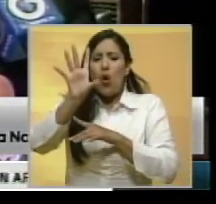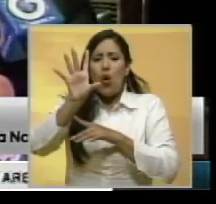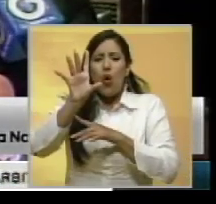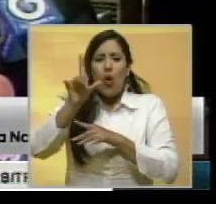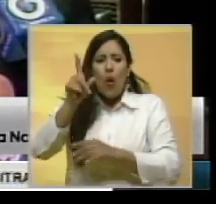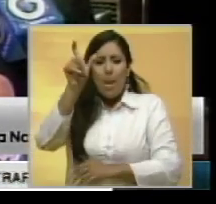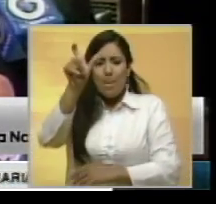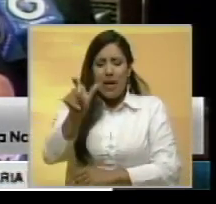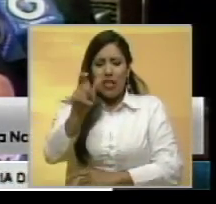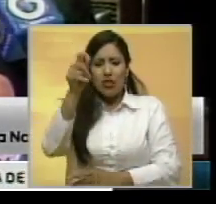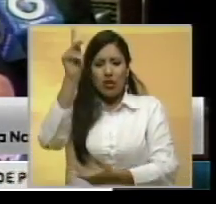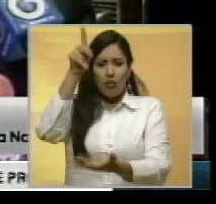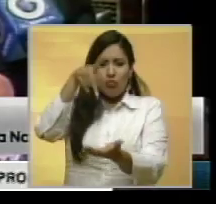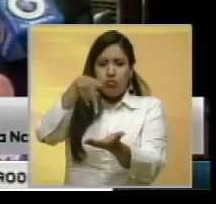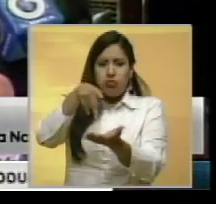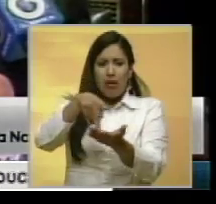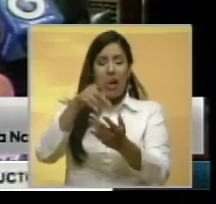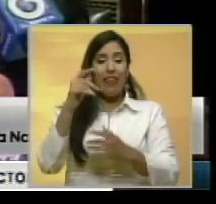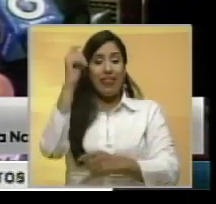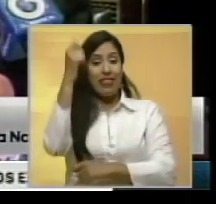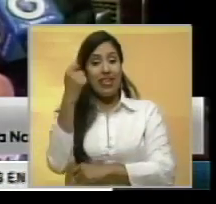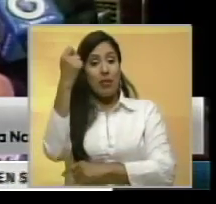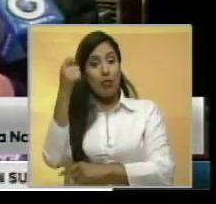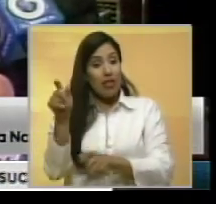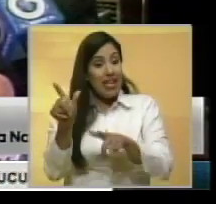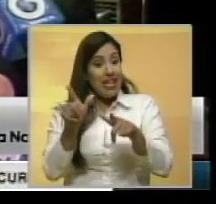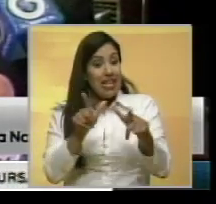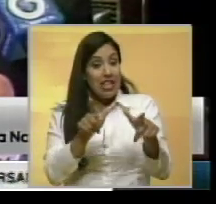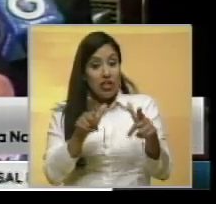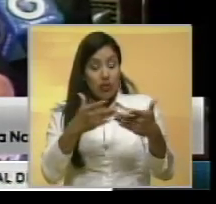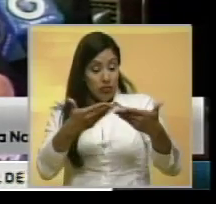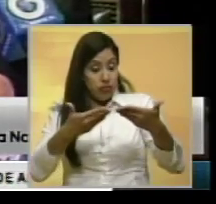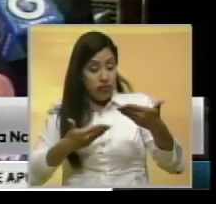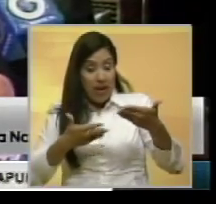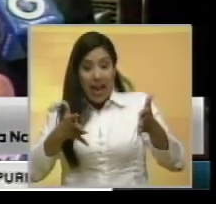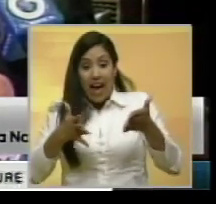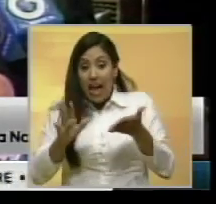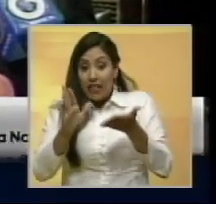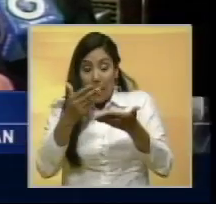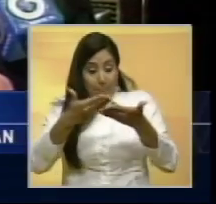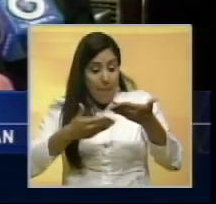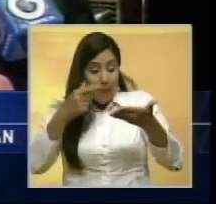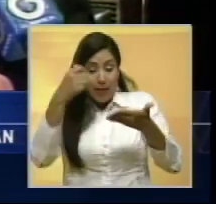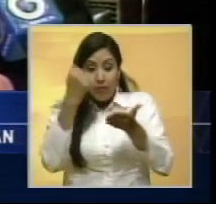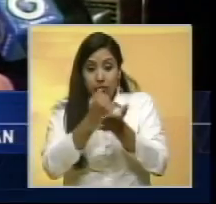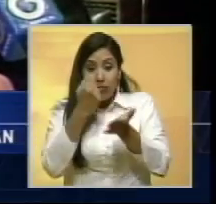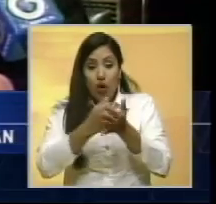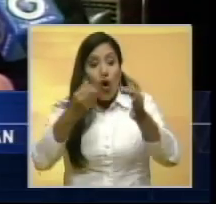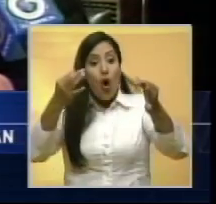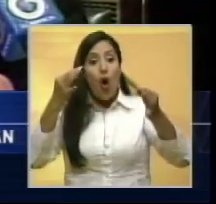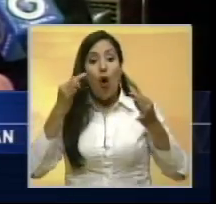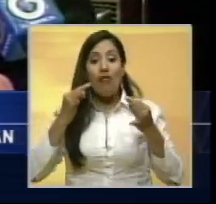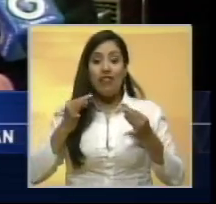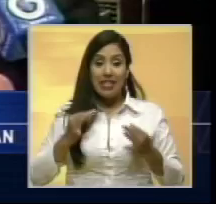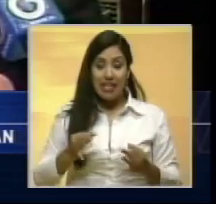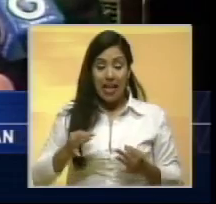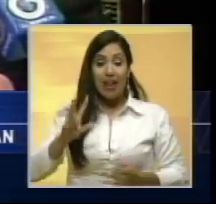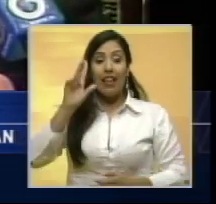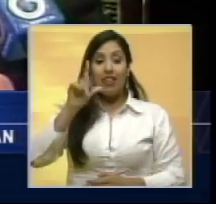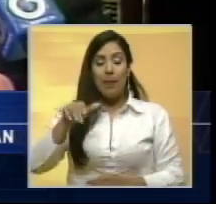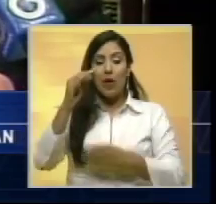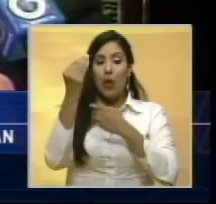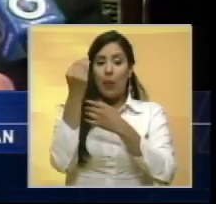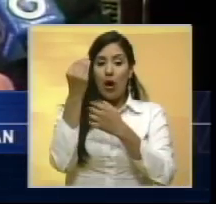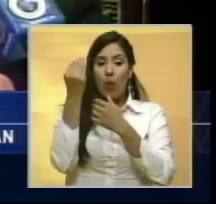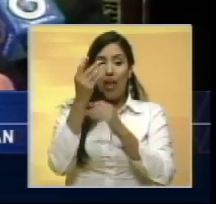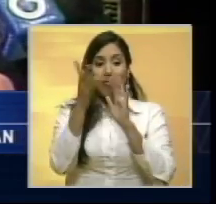la proclamación de unos diputados que ya tenían inmunidad con una medida cautelar y que para